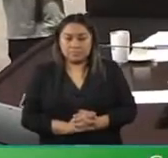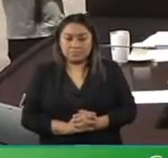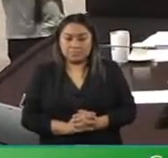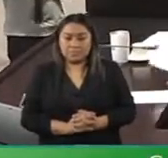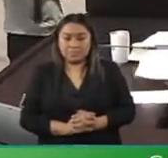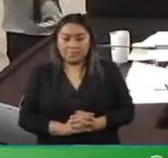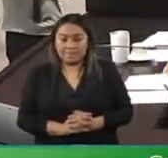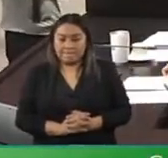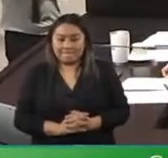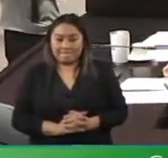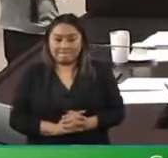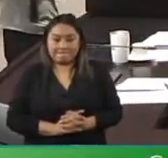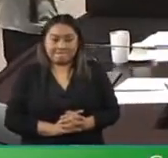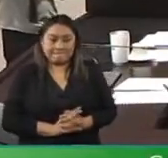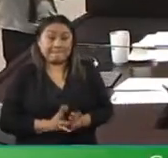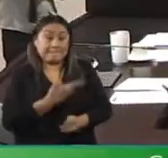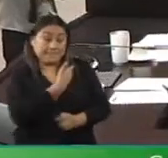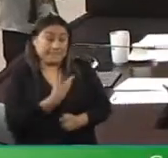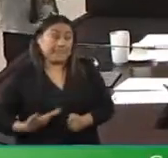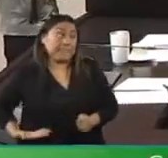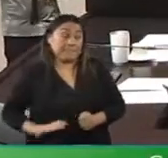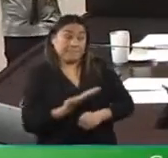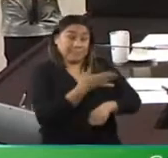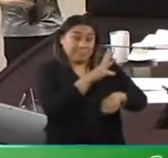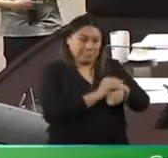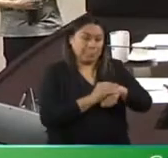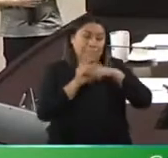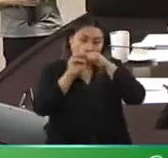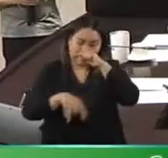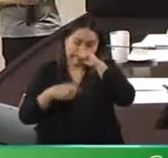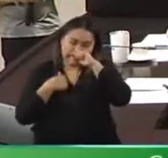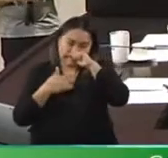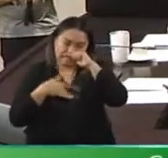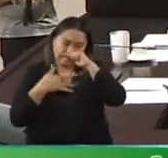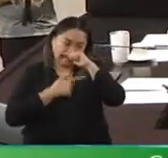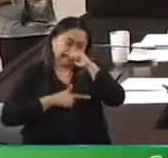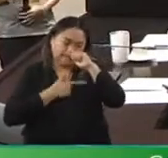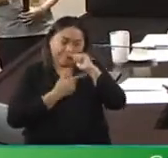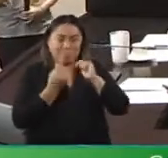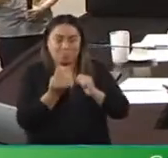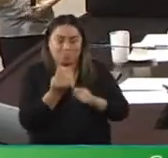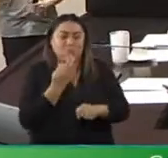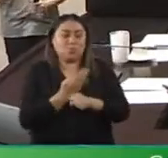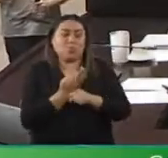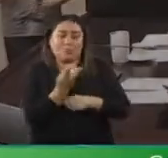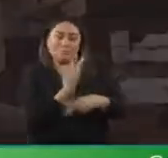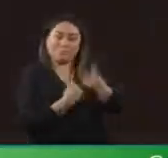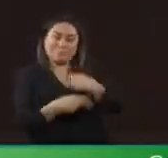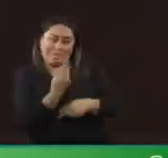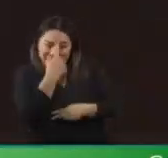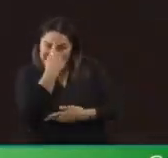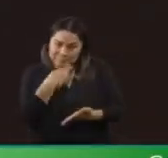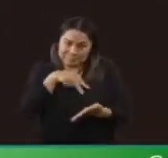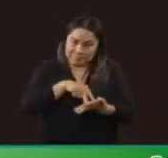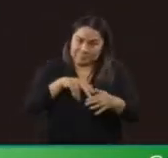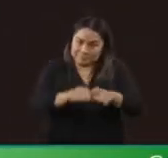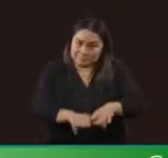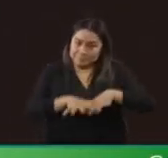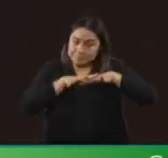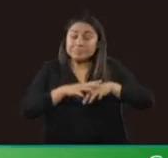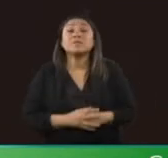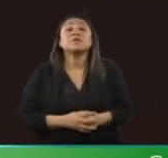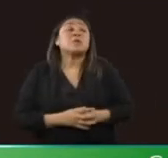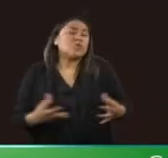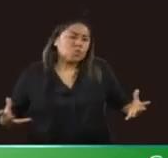Con permiso de la presidencia, pues me da mucho gusto venir a sesión el día de hoy y que en conjunto y en